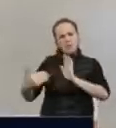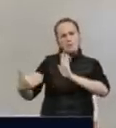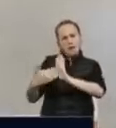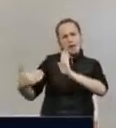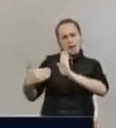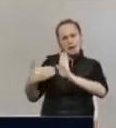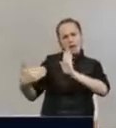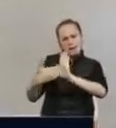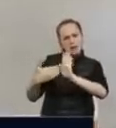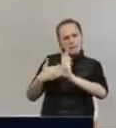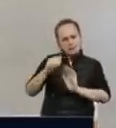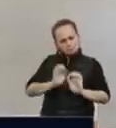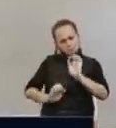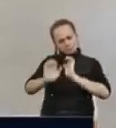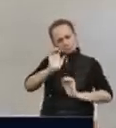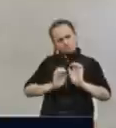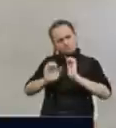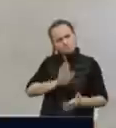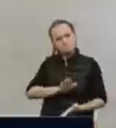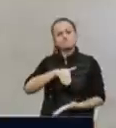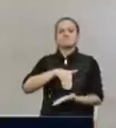presiones.